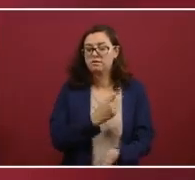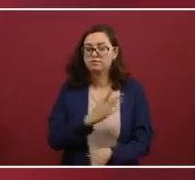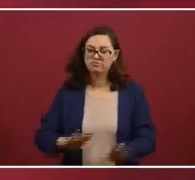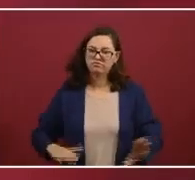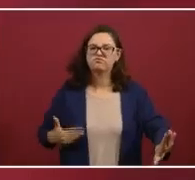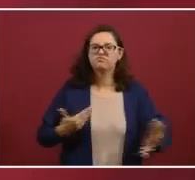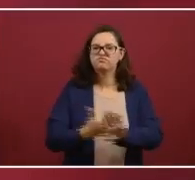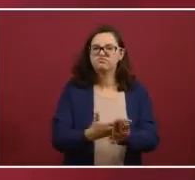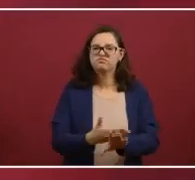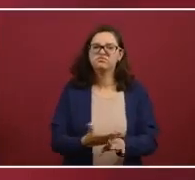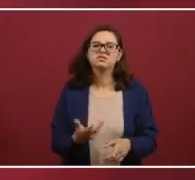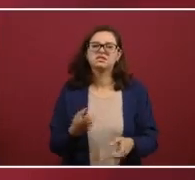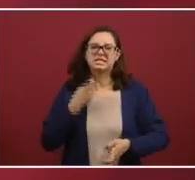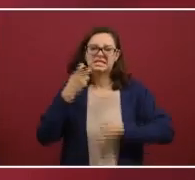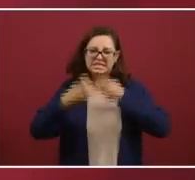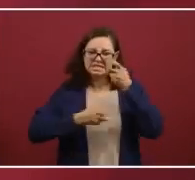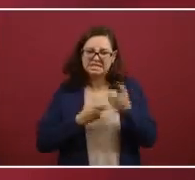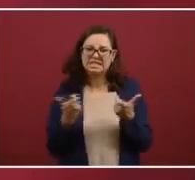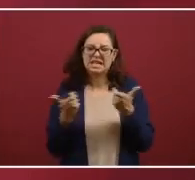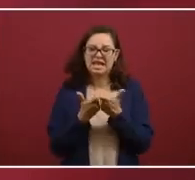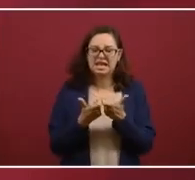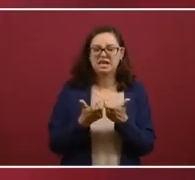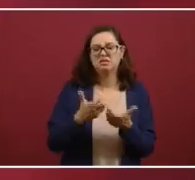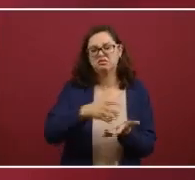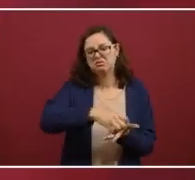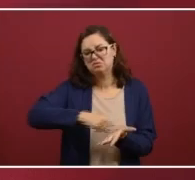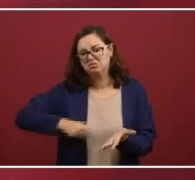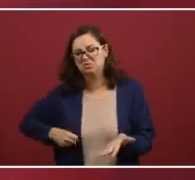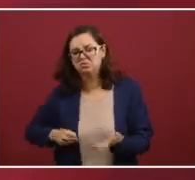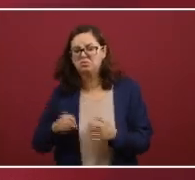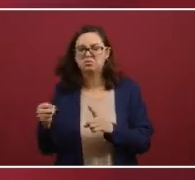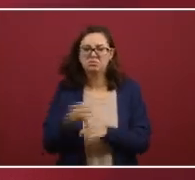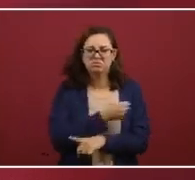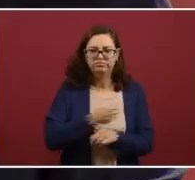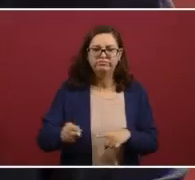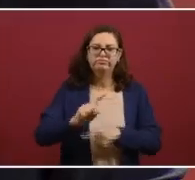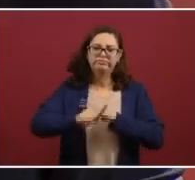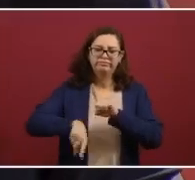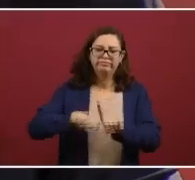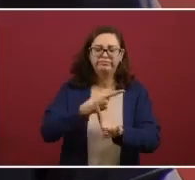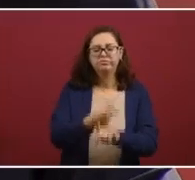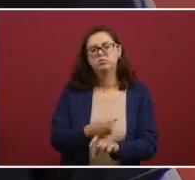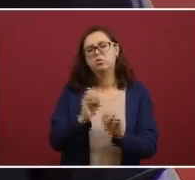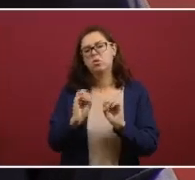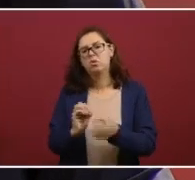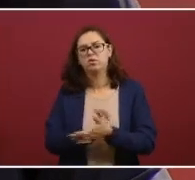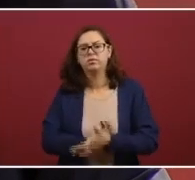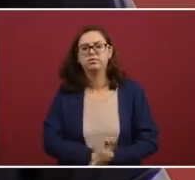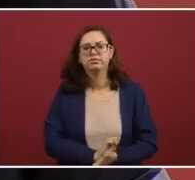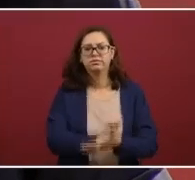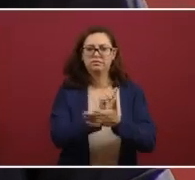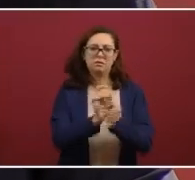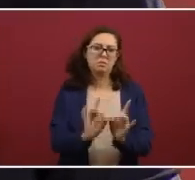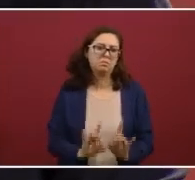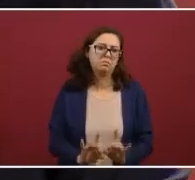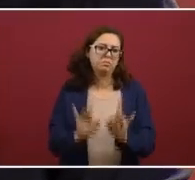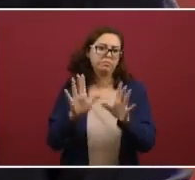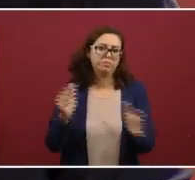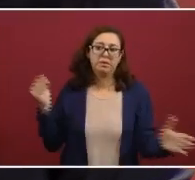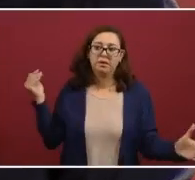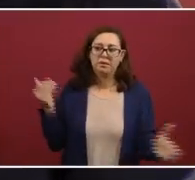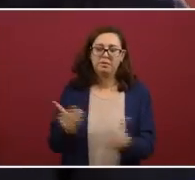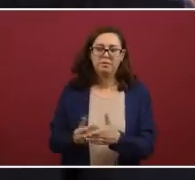violencia emocional, económica, física, sexual o de discriminación en algún momento de su